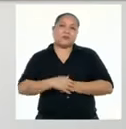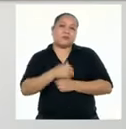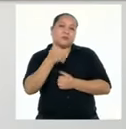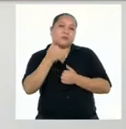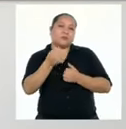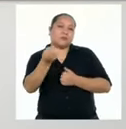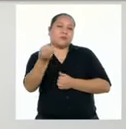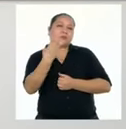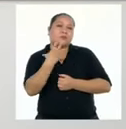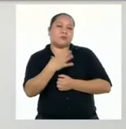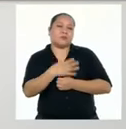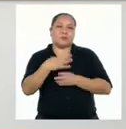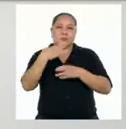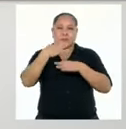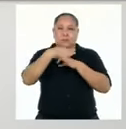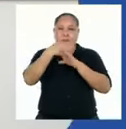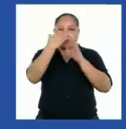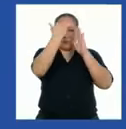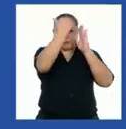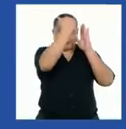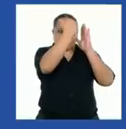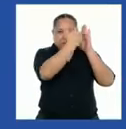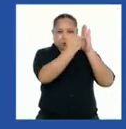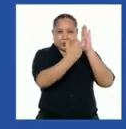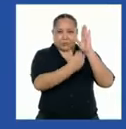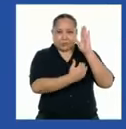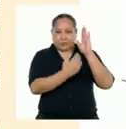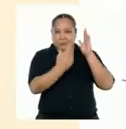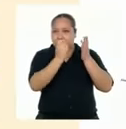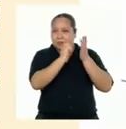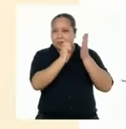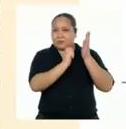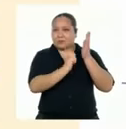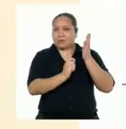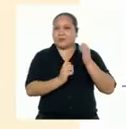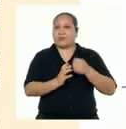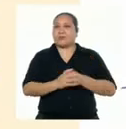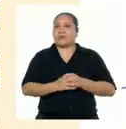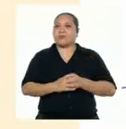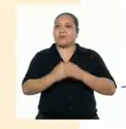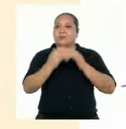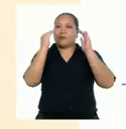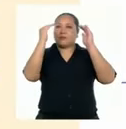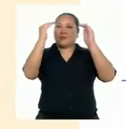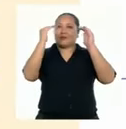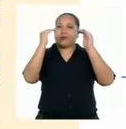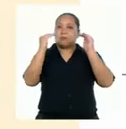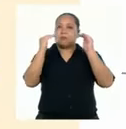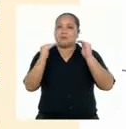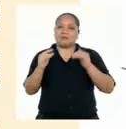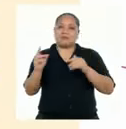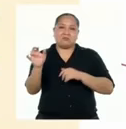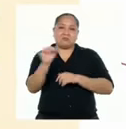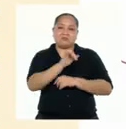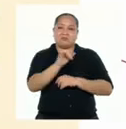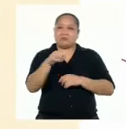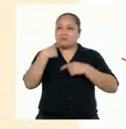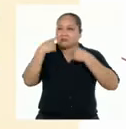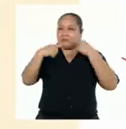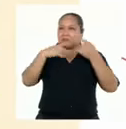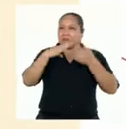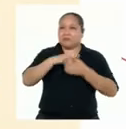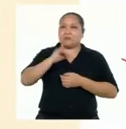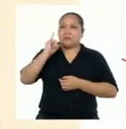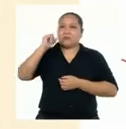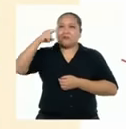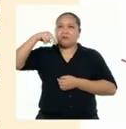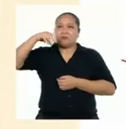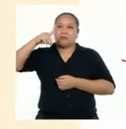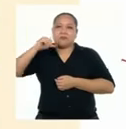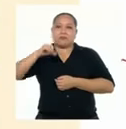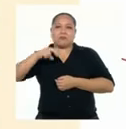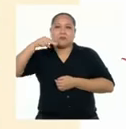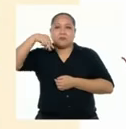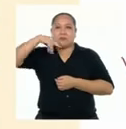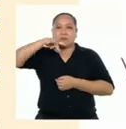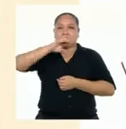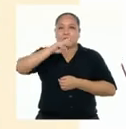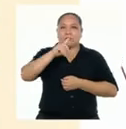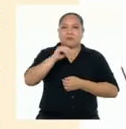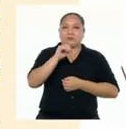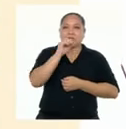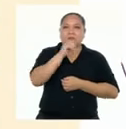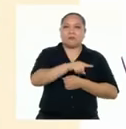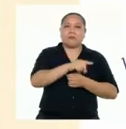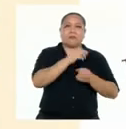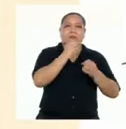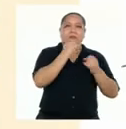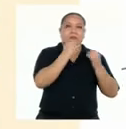me dicen de la estructura del texto? Sigue la estructura de todo texto narrativo: introducción, nudo y desenlace.